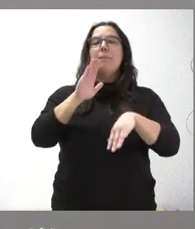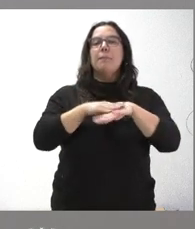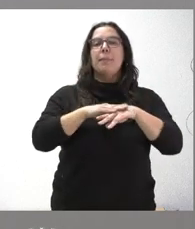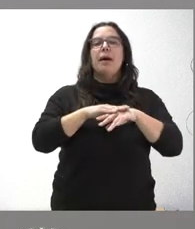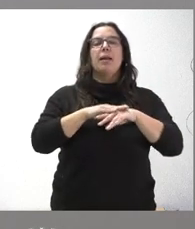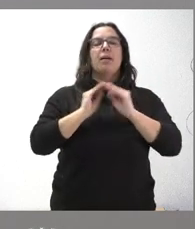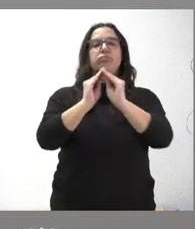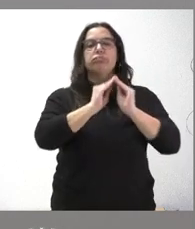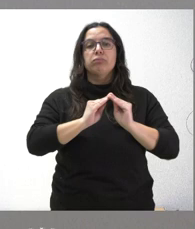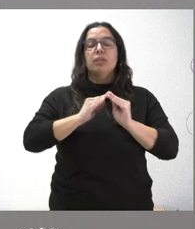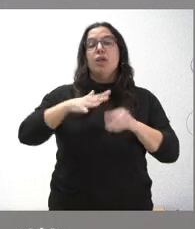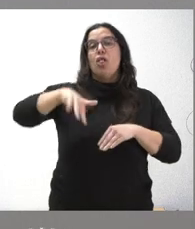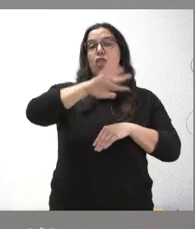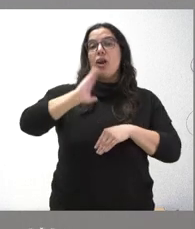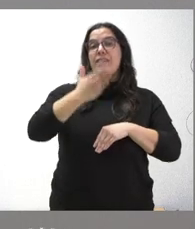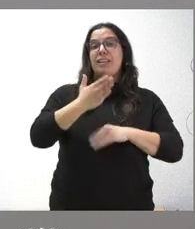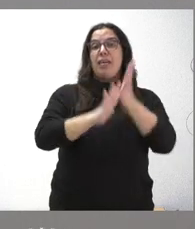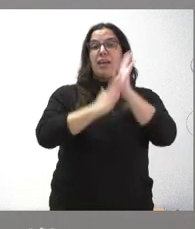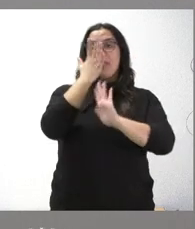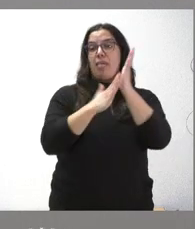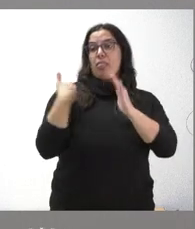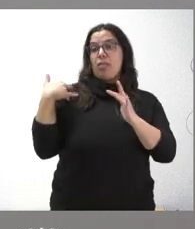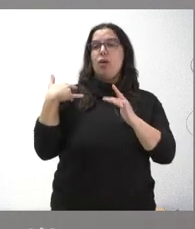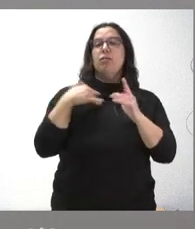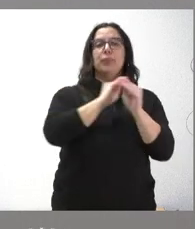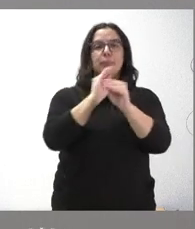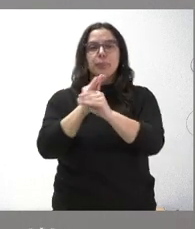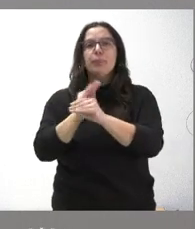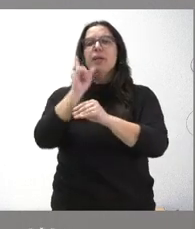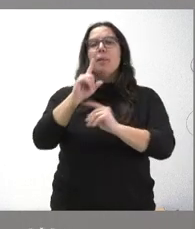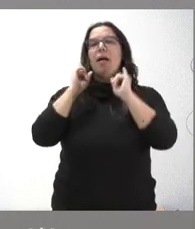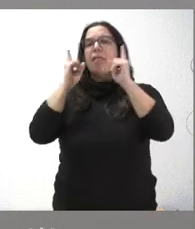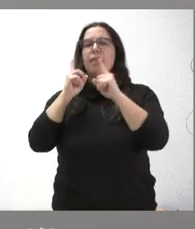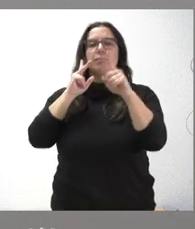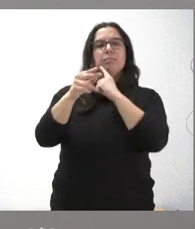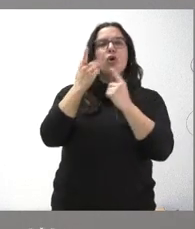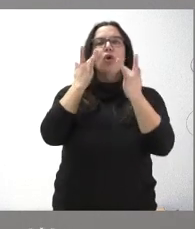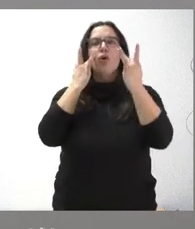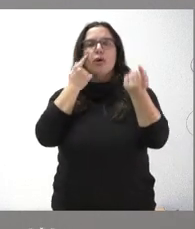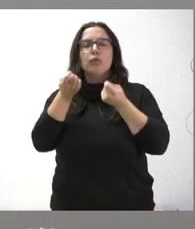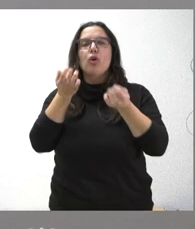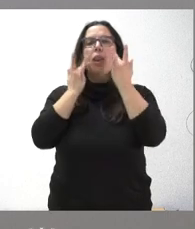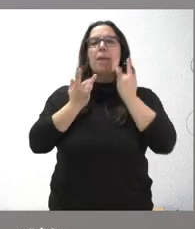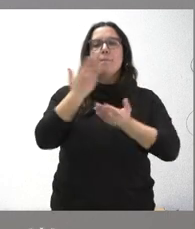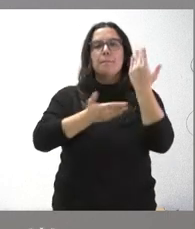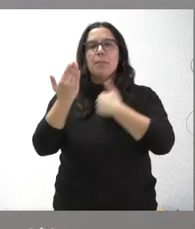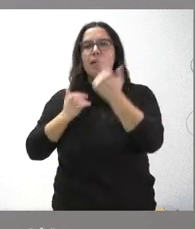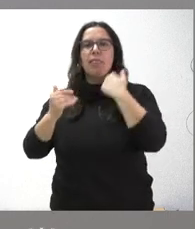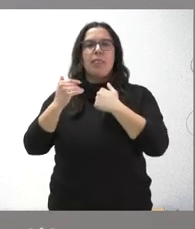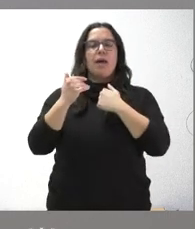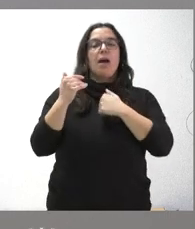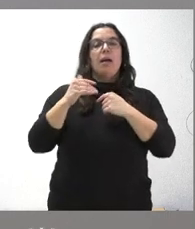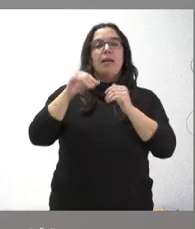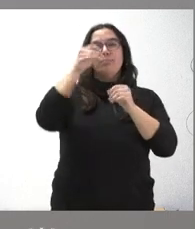en las zonas afectadas por los incendios y para la realización de otras tareas de prevención control y limpieza de la vegetación en el entorno de Los núcleos